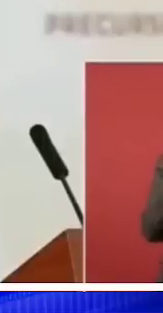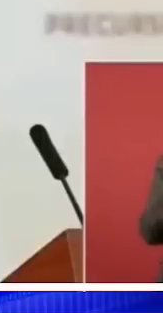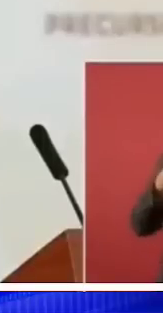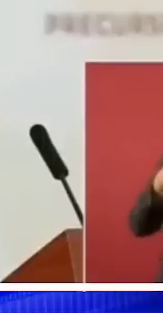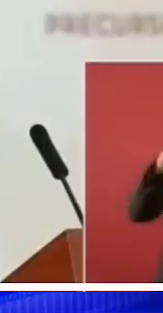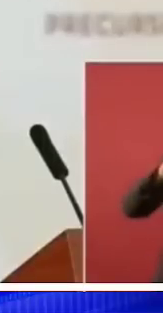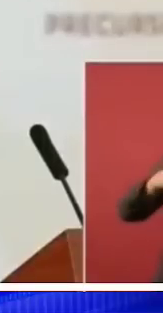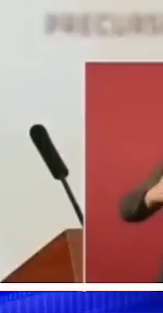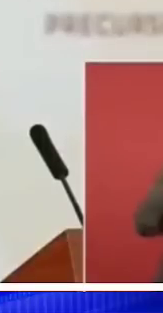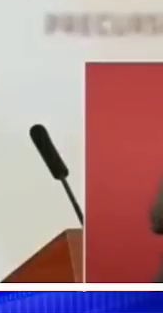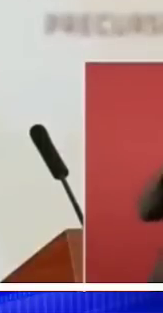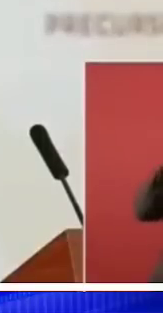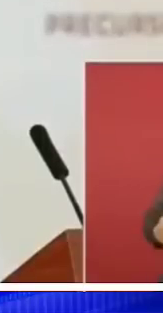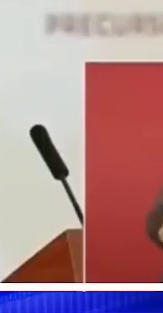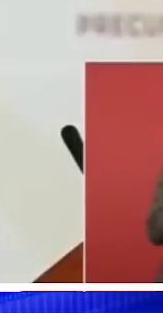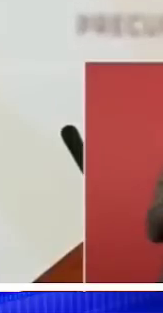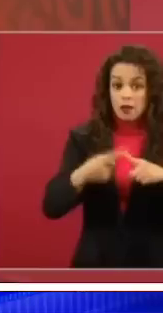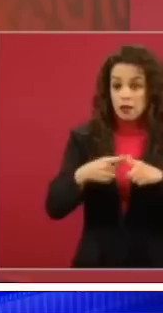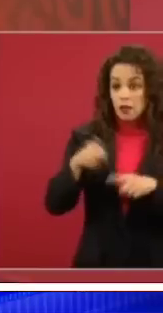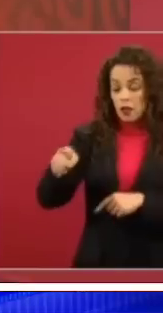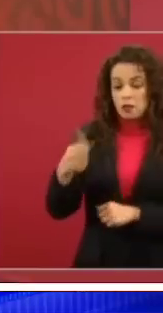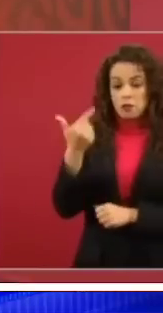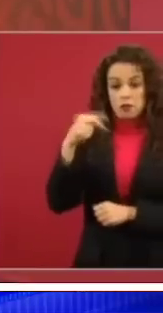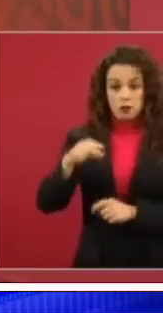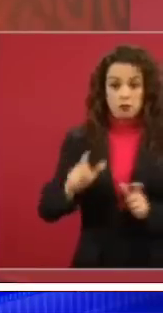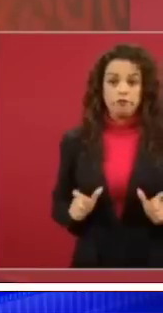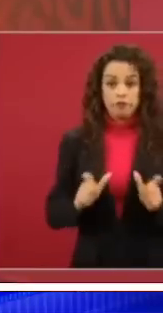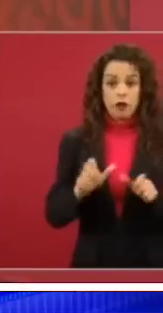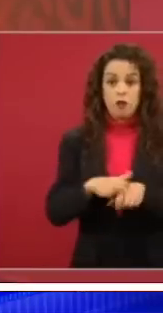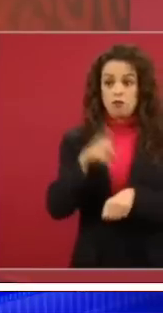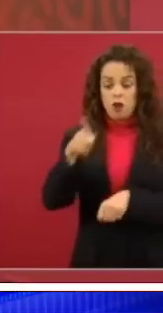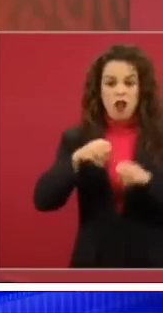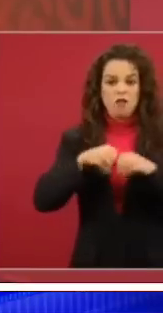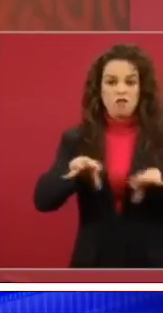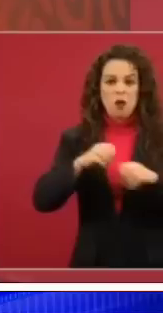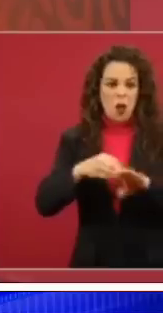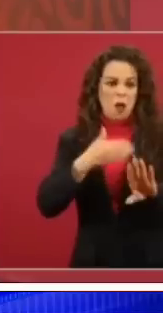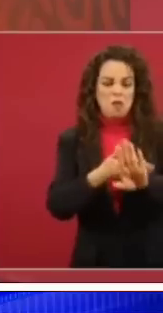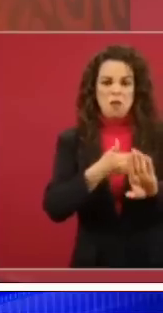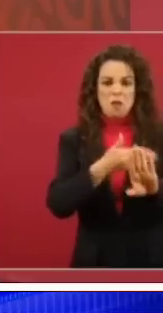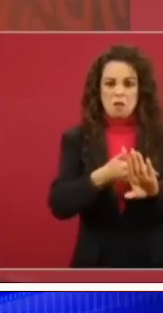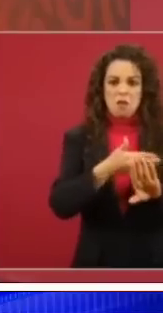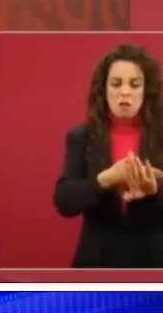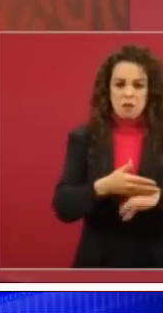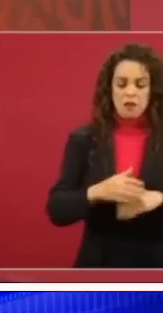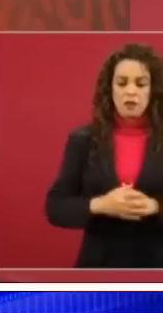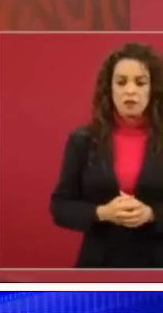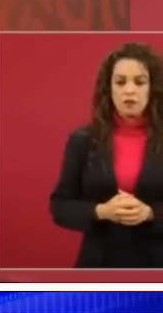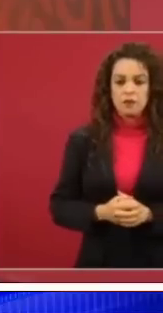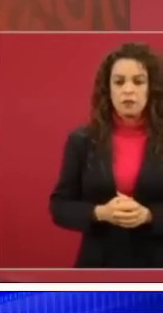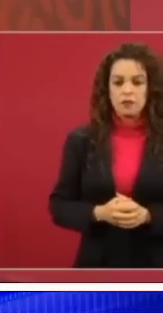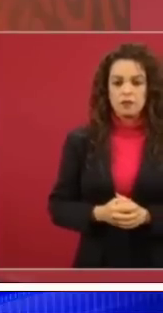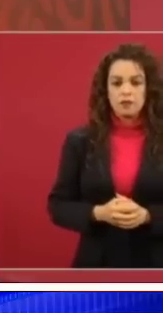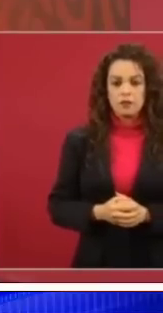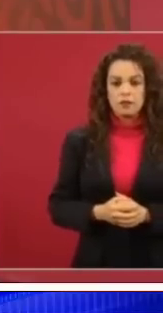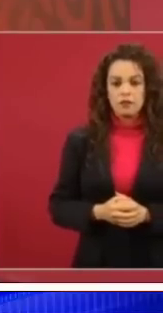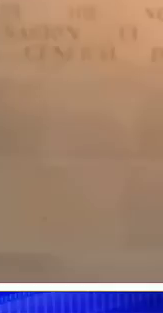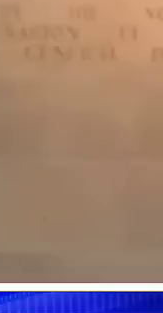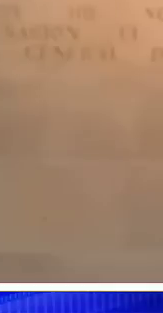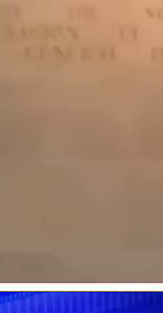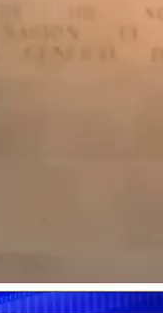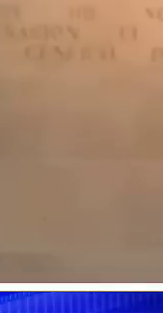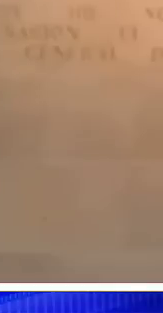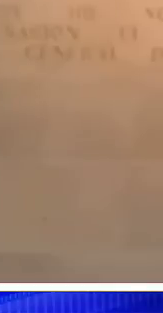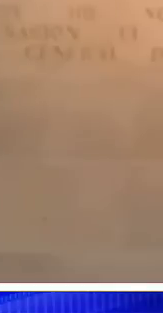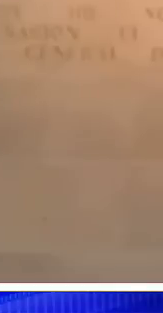agradezco mucho ese like y bueno vamos a iniciar vamos a arrancar con una declaración que toma mucha vigencia que fue un mensaje que dio en